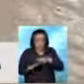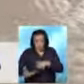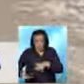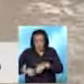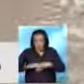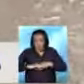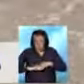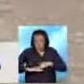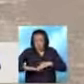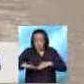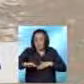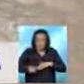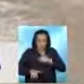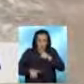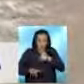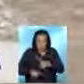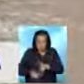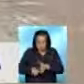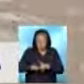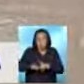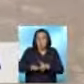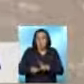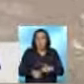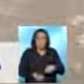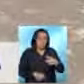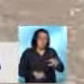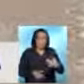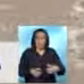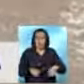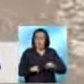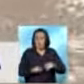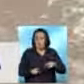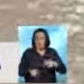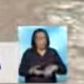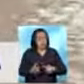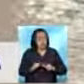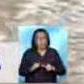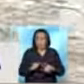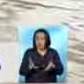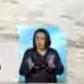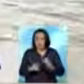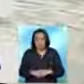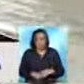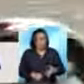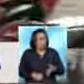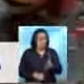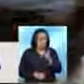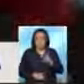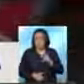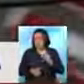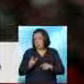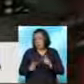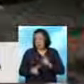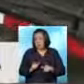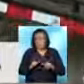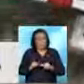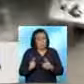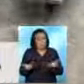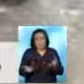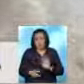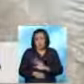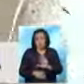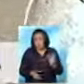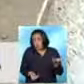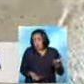en la pista, ¿no? Sin embargo, los vehículos continúan pasando, pues los ciudadanos tienen que continuar pues con